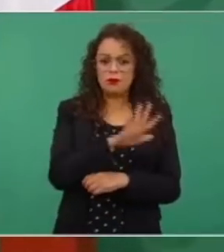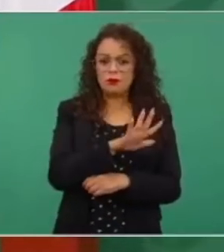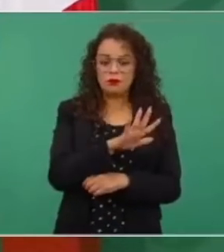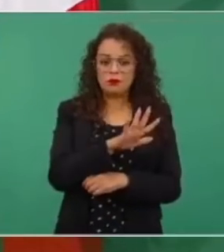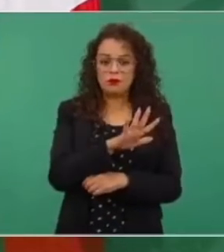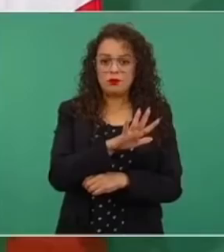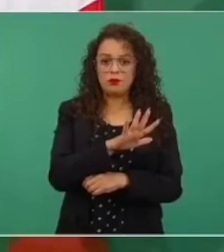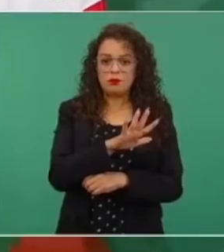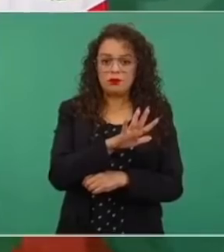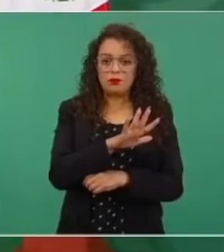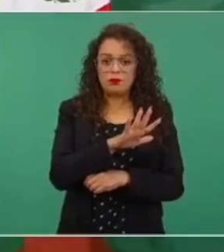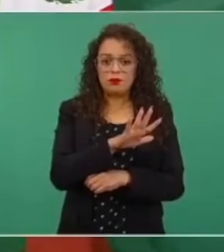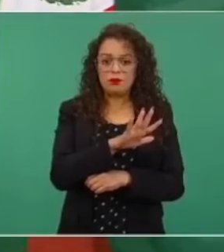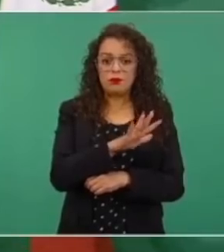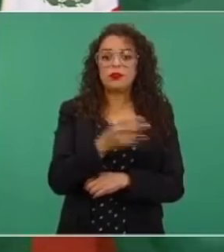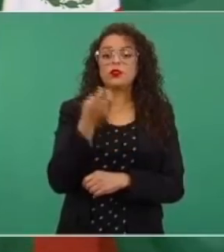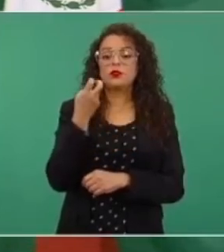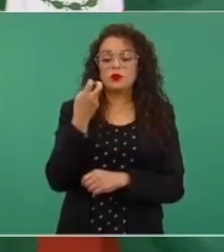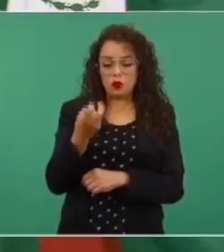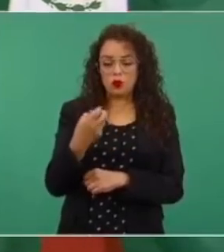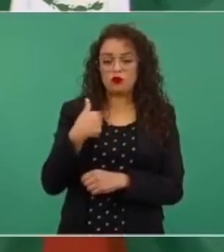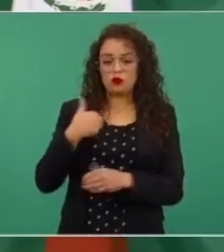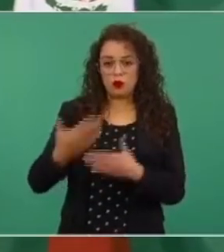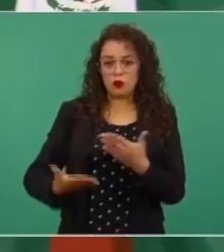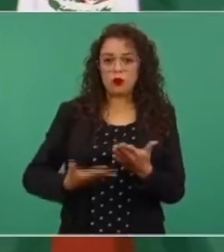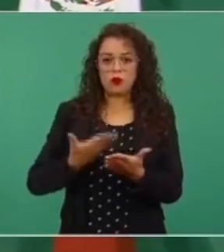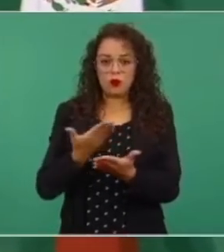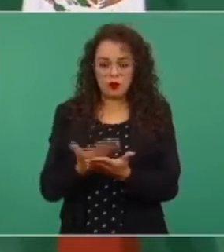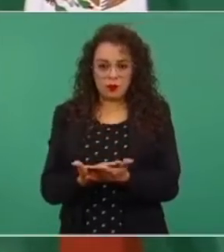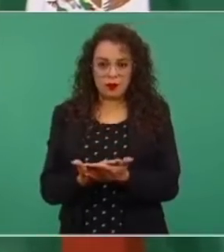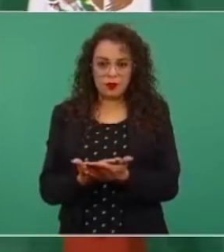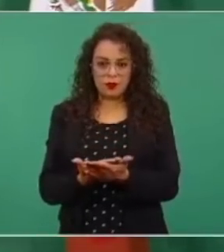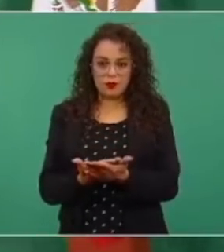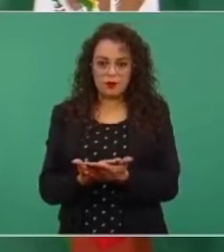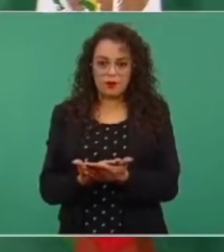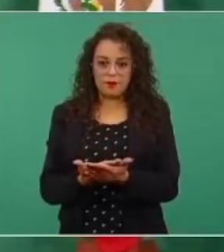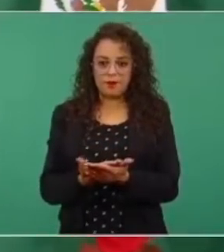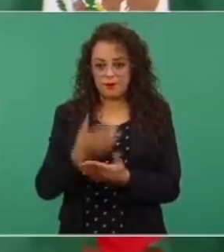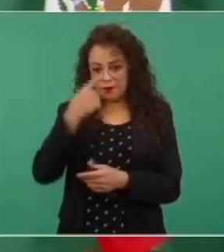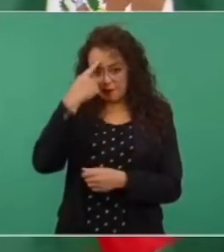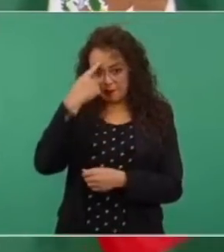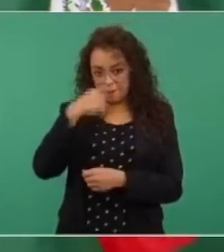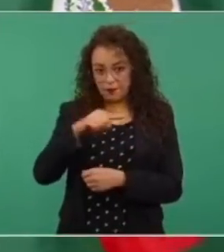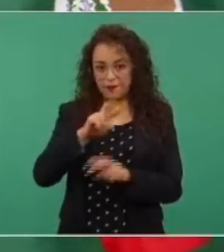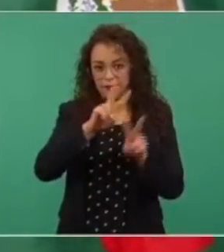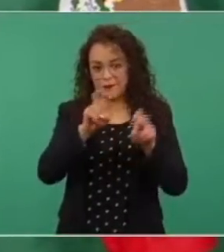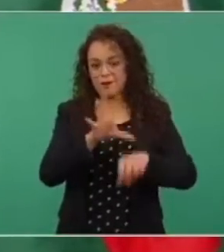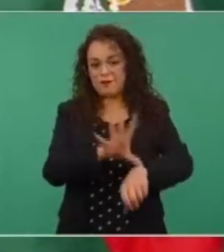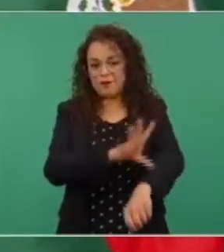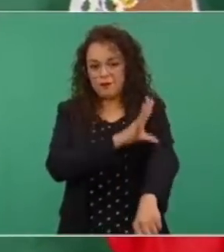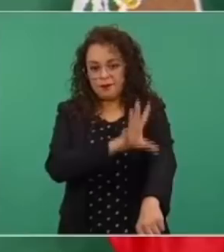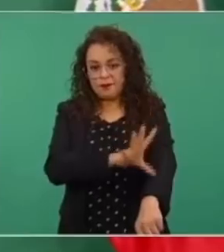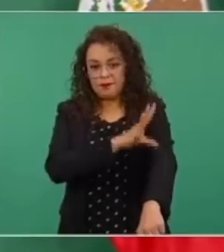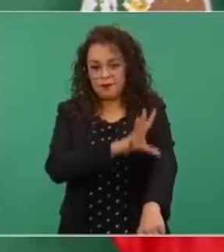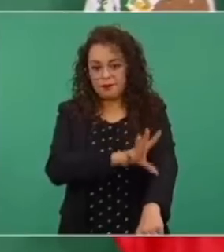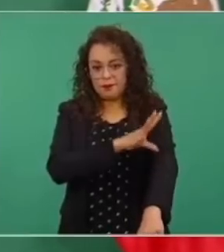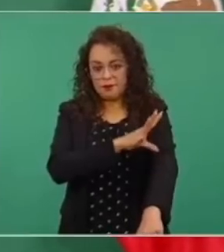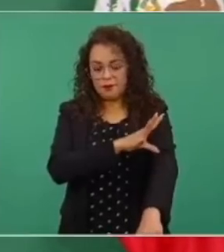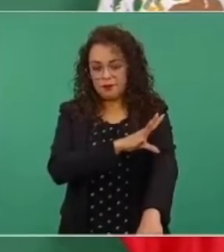Por eso es esta reforma, y se va a